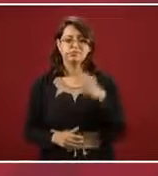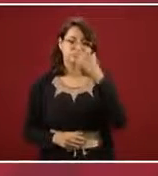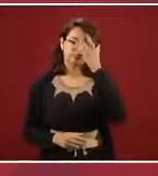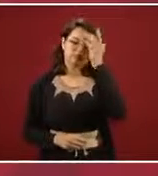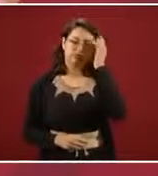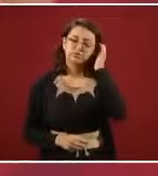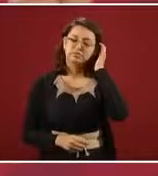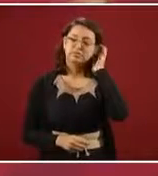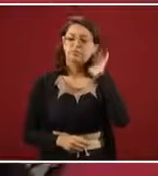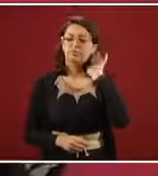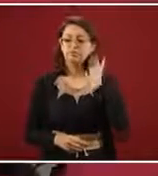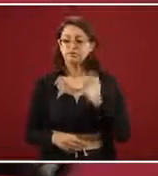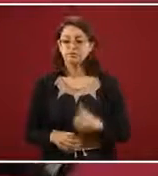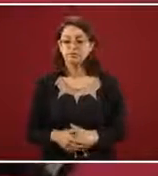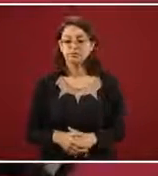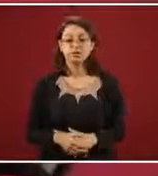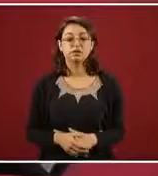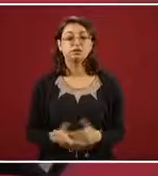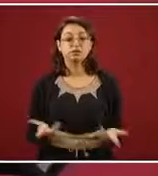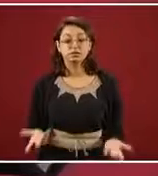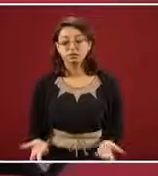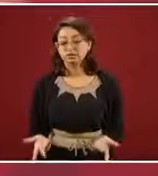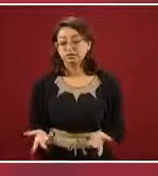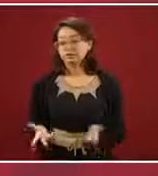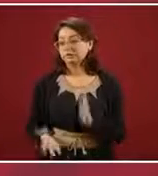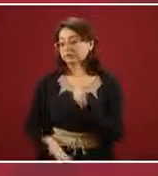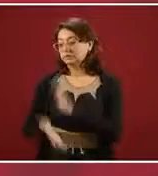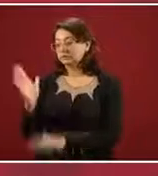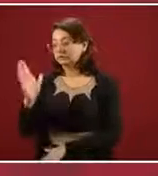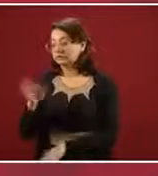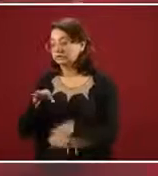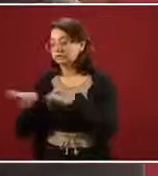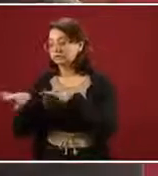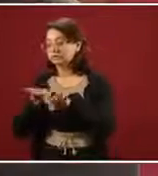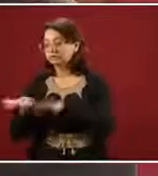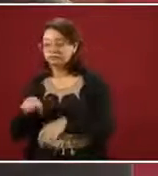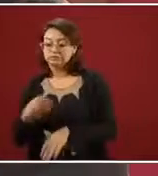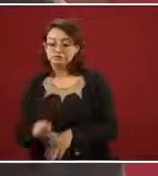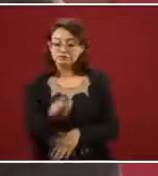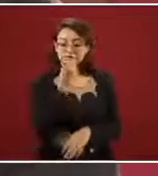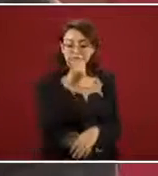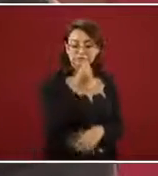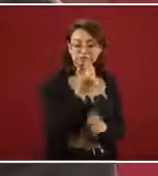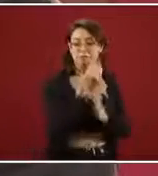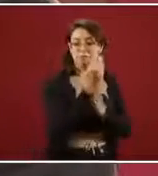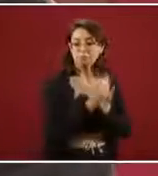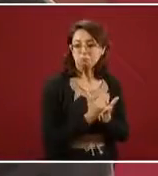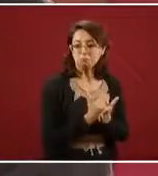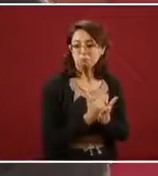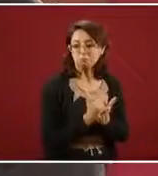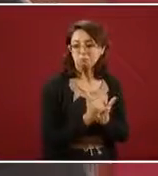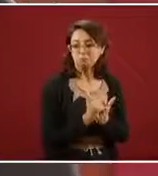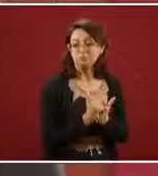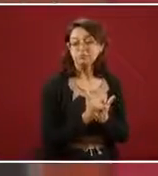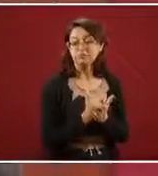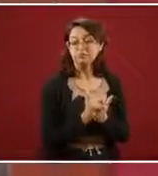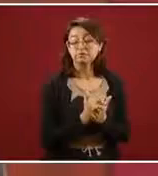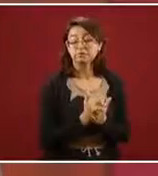¿sí?, y se afecta la alimentación. Se puede comer menos o